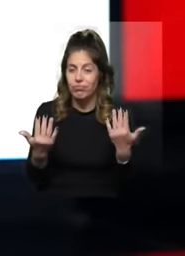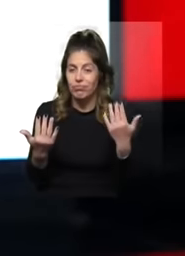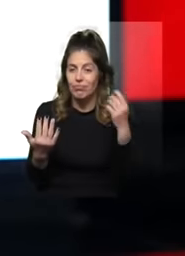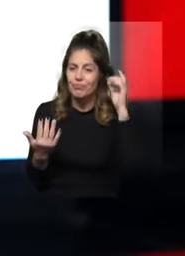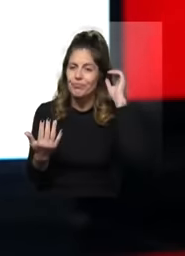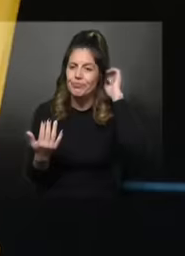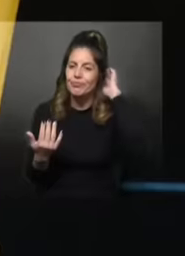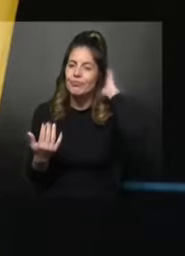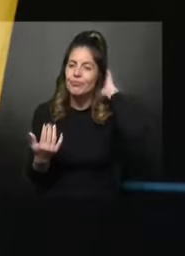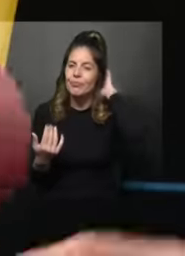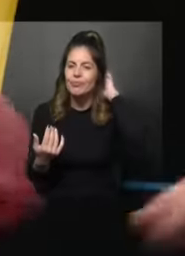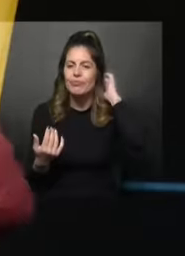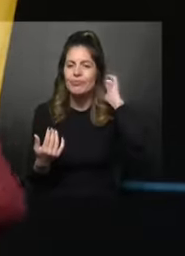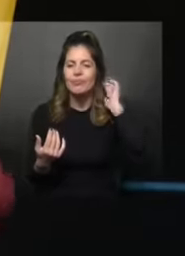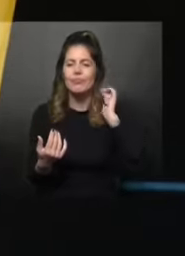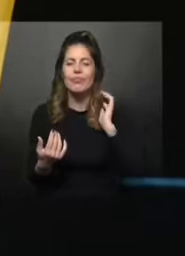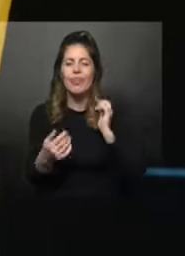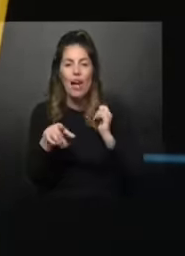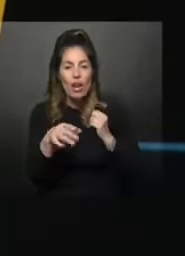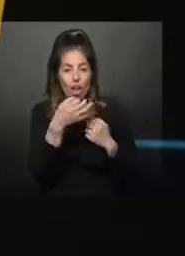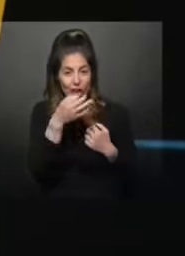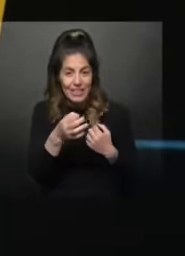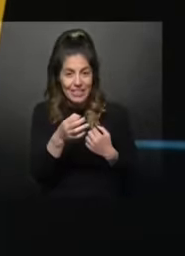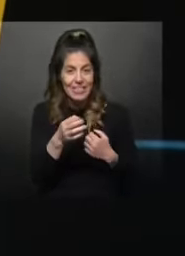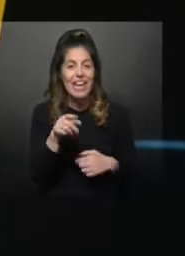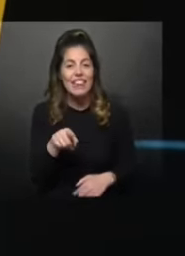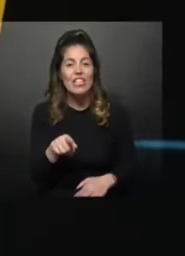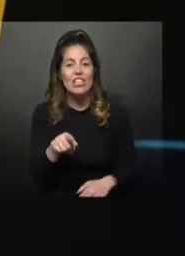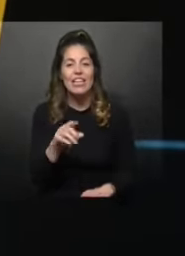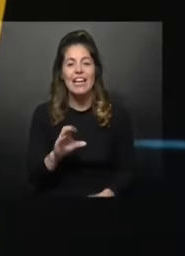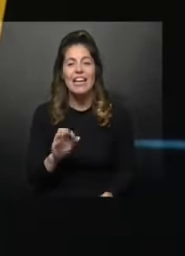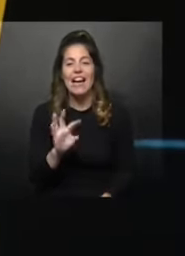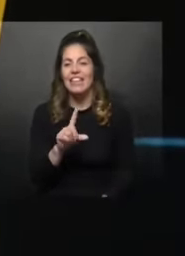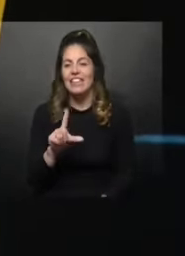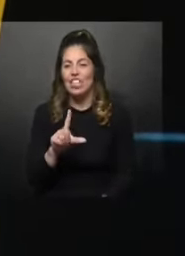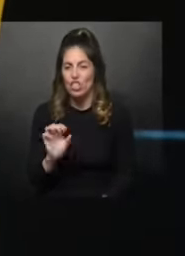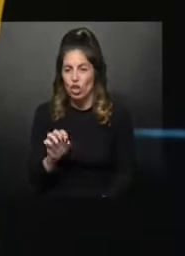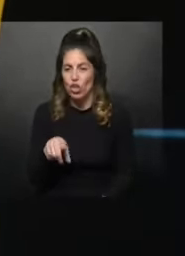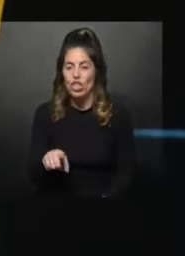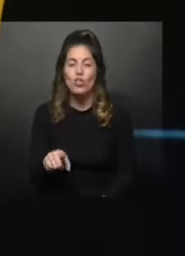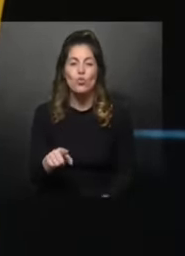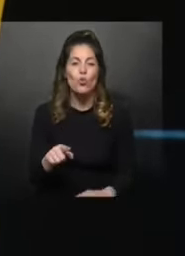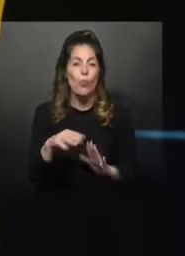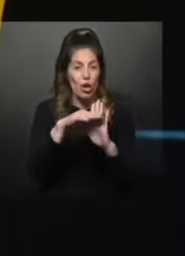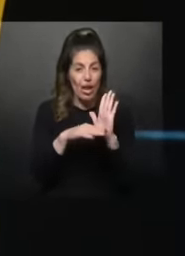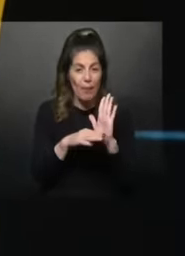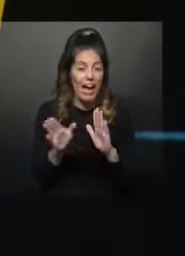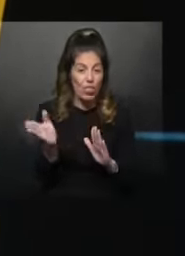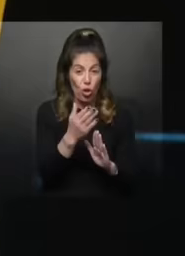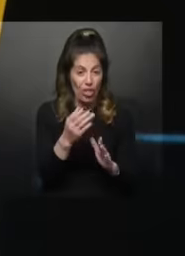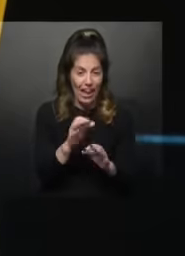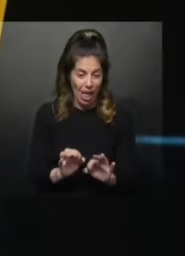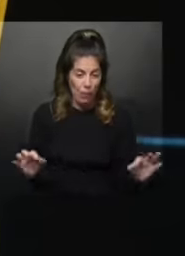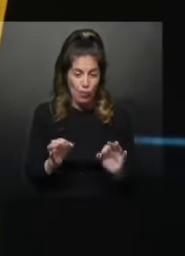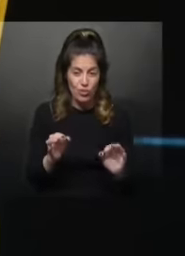Ahora, lo que decía Adrián de Castillo, de su programa, que era toda la música estaba ahí,